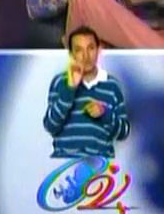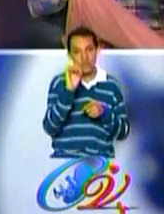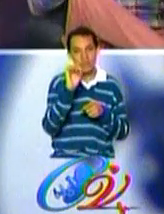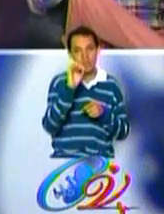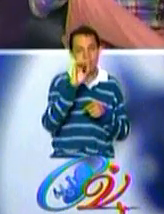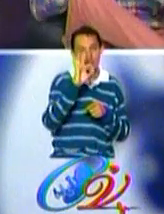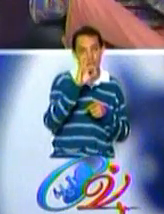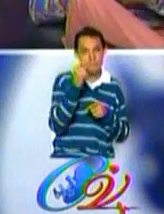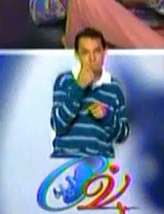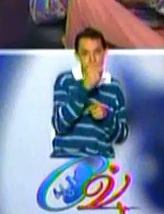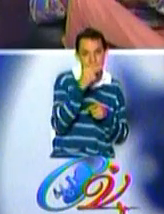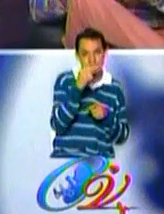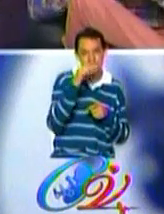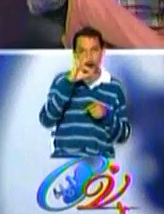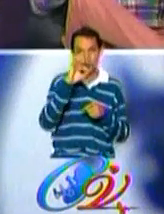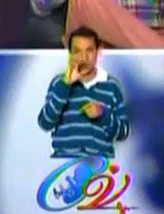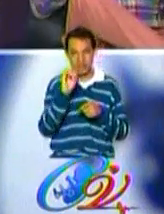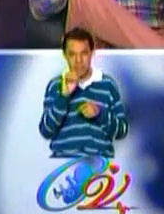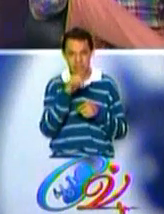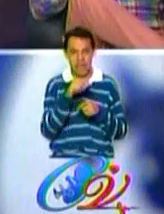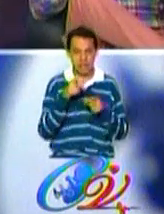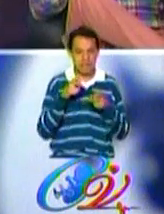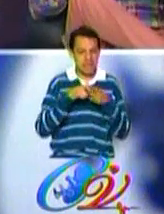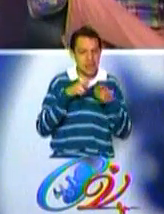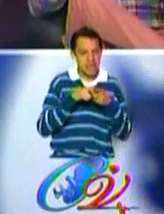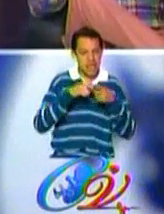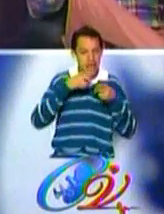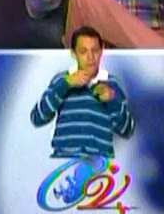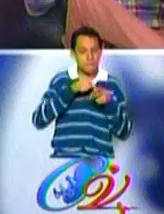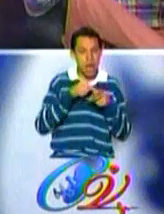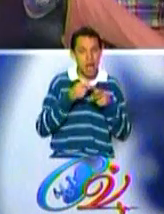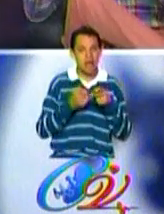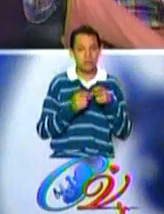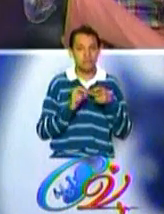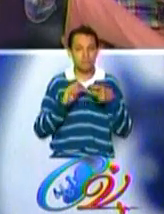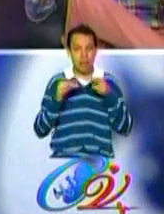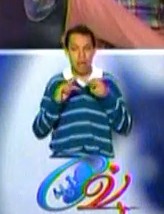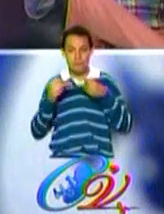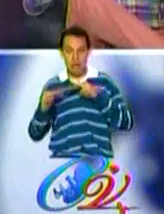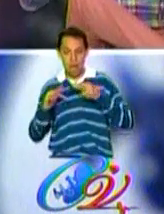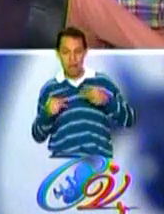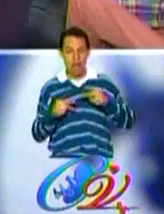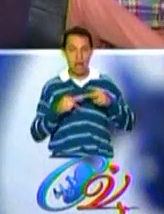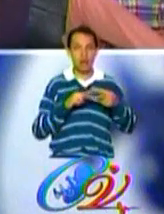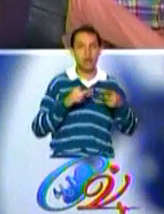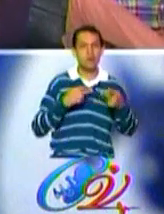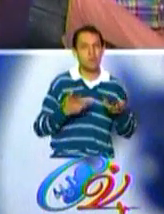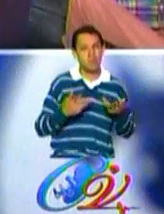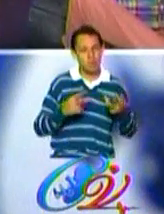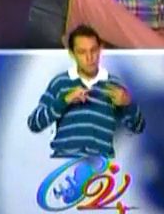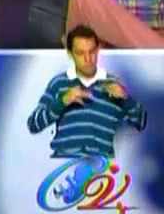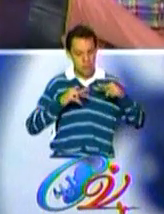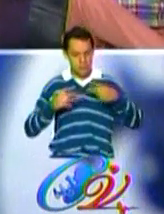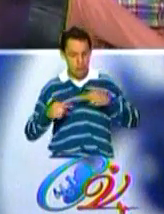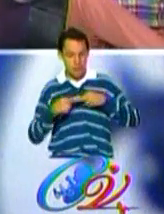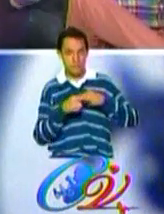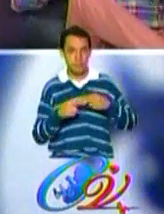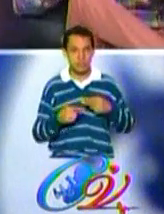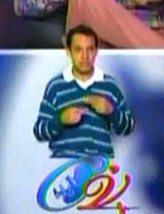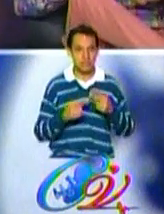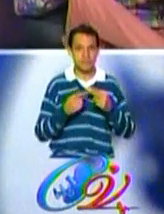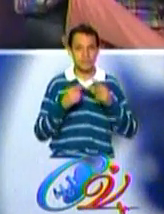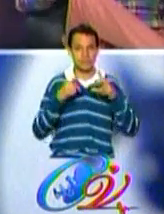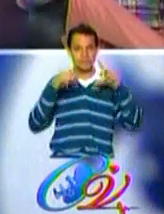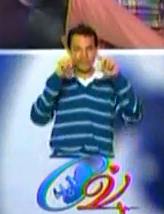Electricidad, energía. Y esa energía se ve alterada, como decía Carolina, porque todos los elementos de la tabla periódica que